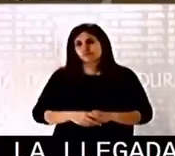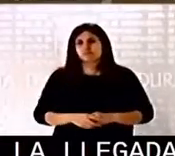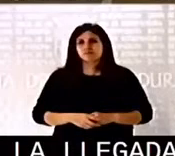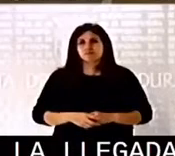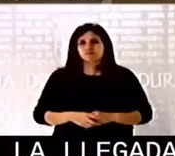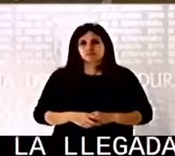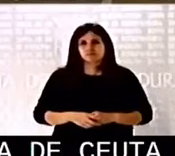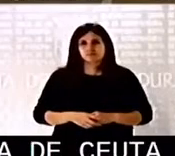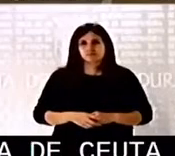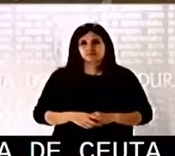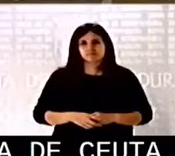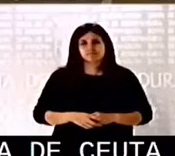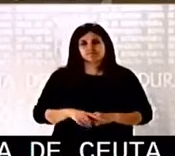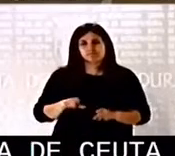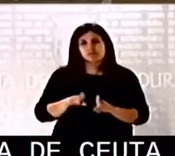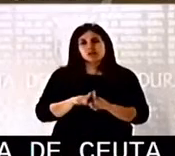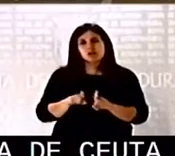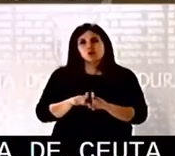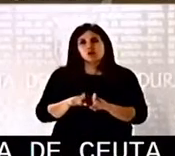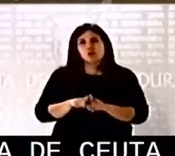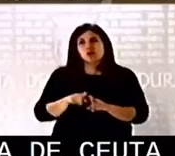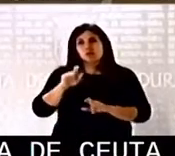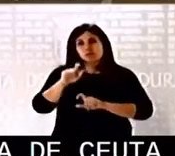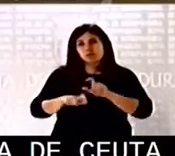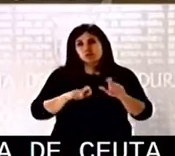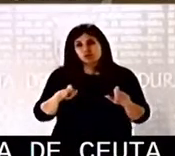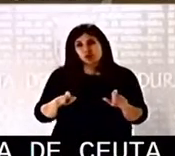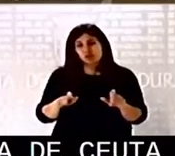con un número importante, todavía no determinado,